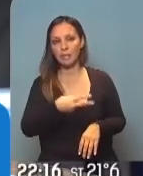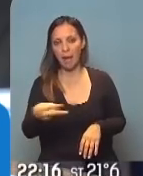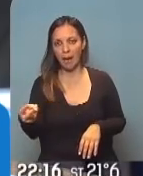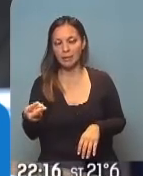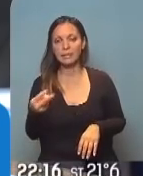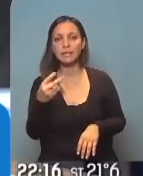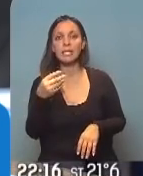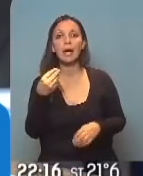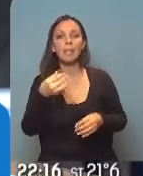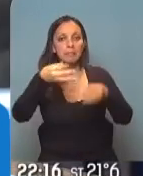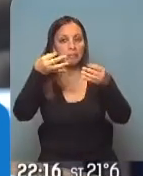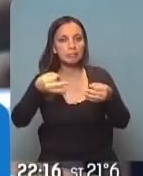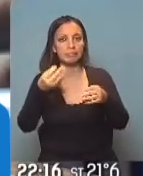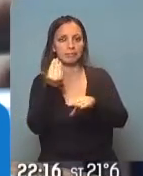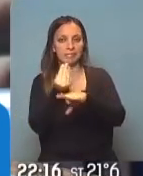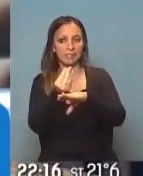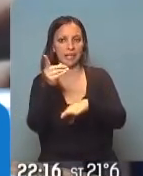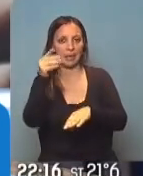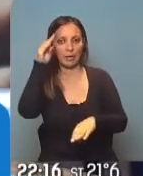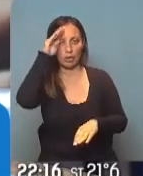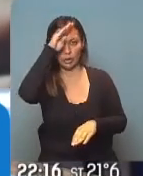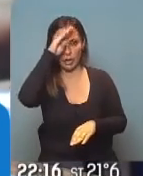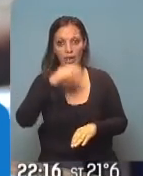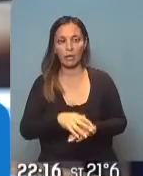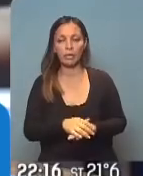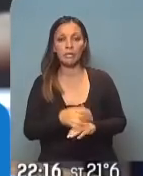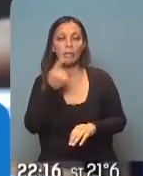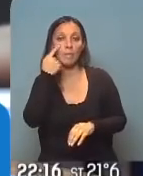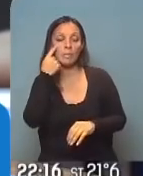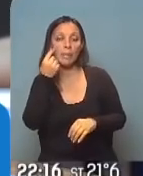la asunción de Jair Bolsonaro, y vamos a seguir muy atentamente lo que ocurre en el Brasil.